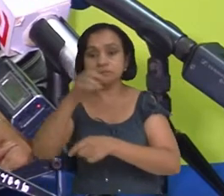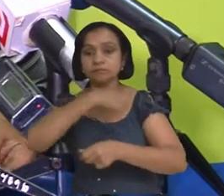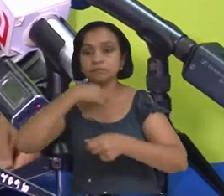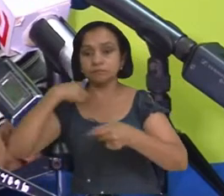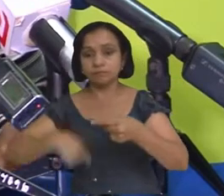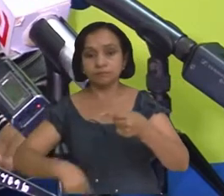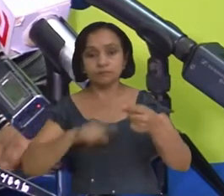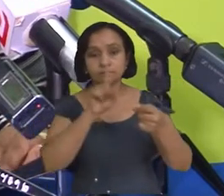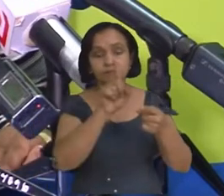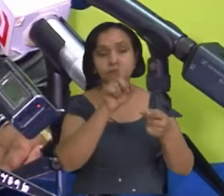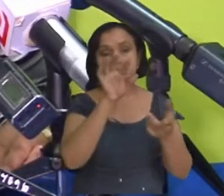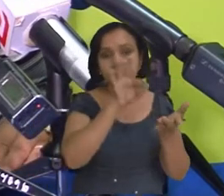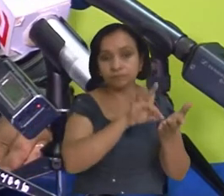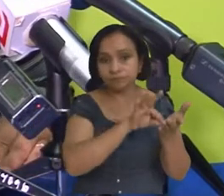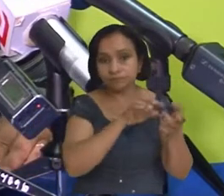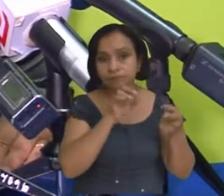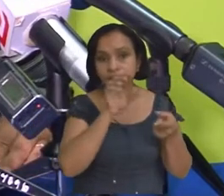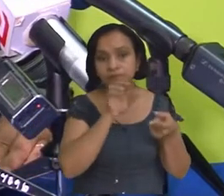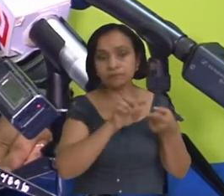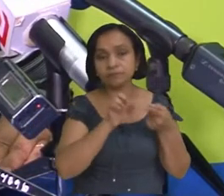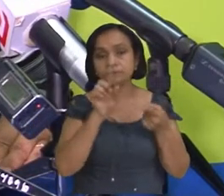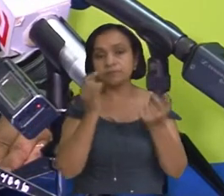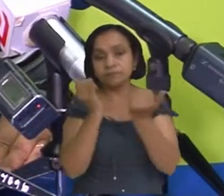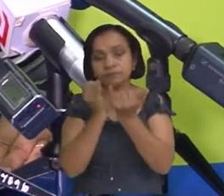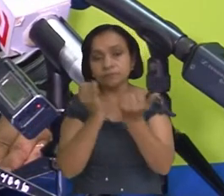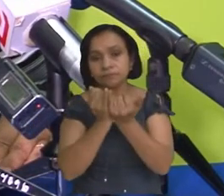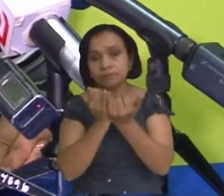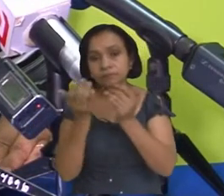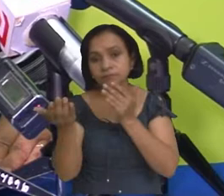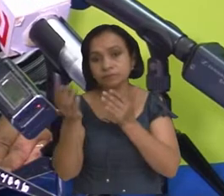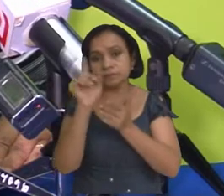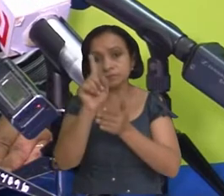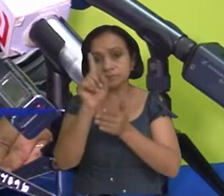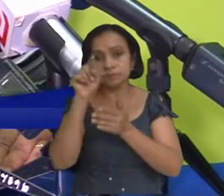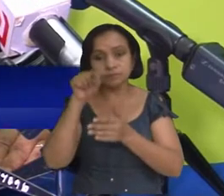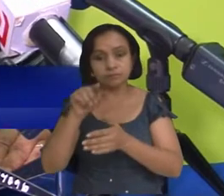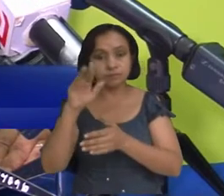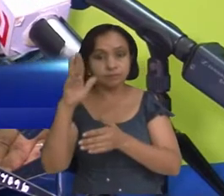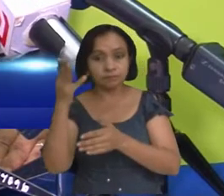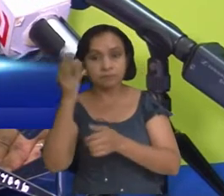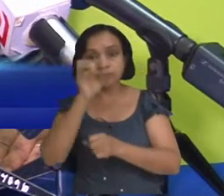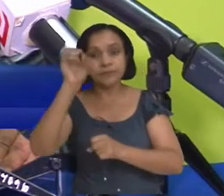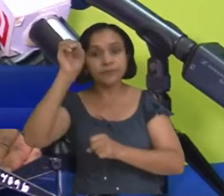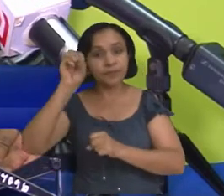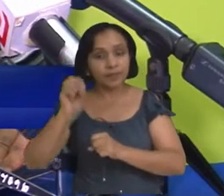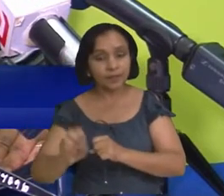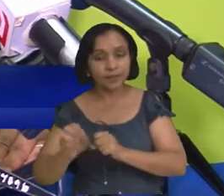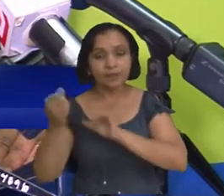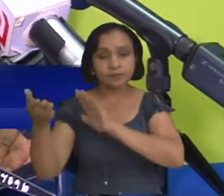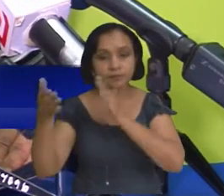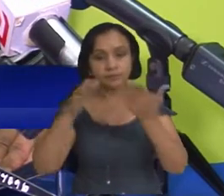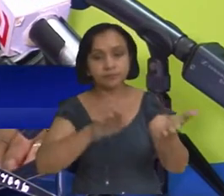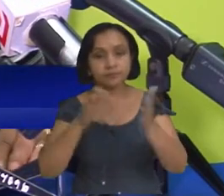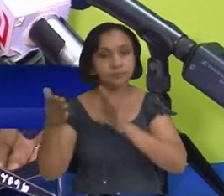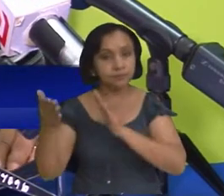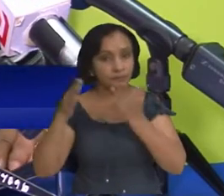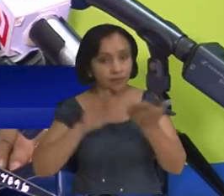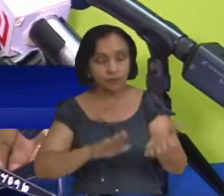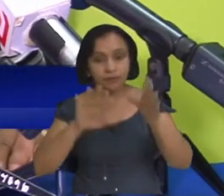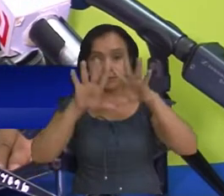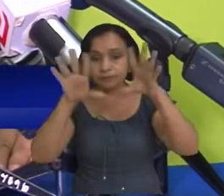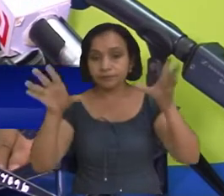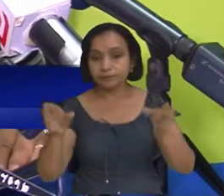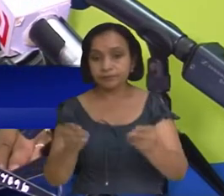en Filipinas. Eso equivale a la relación de 1.9% de fallecidos en relación al total